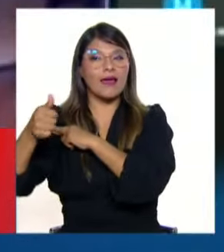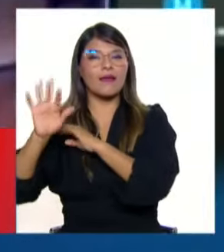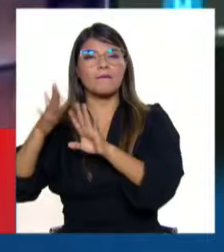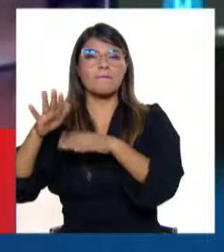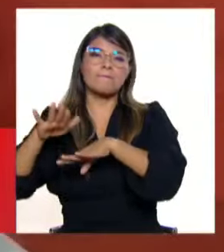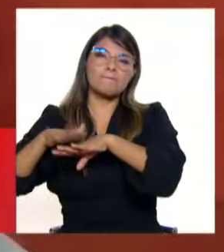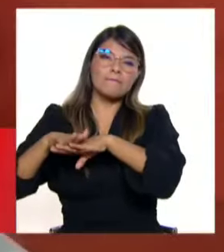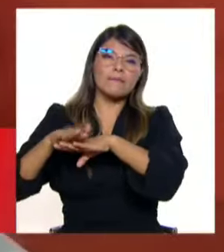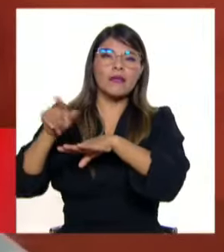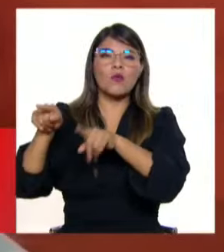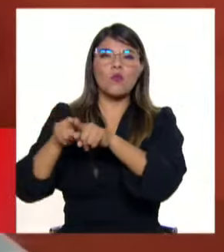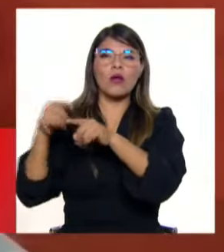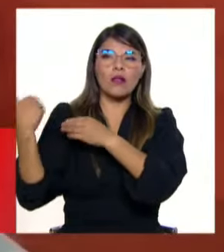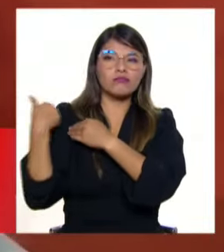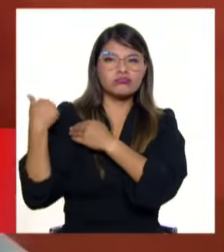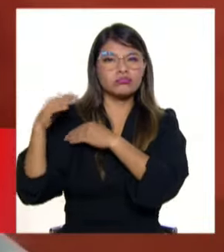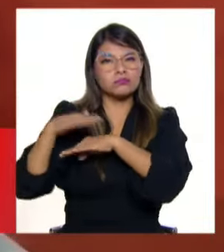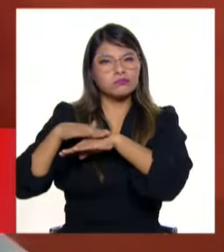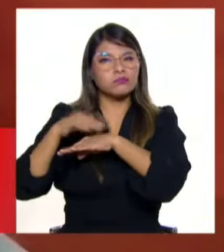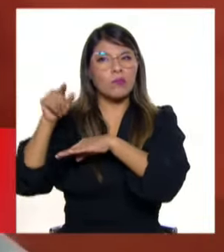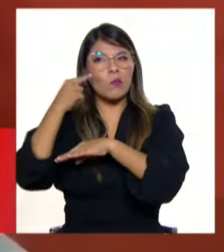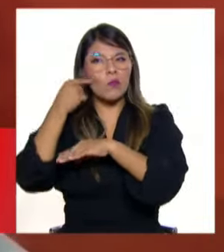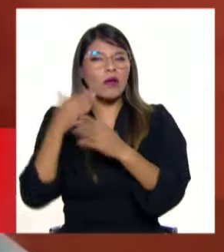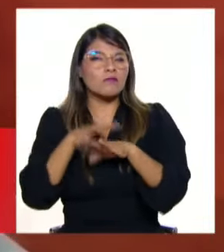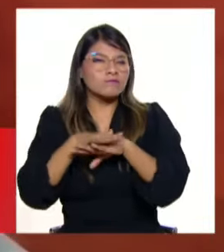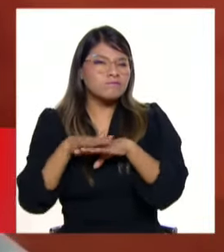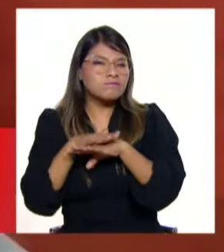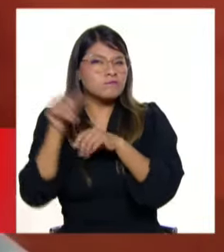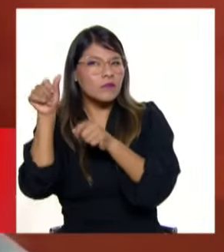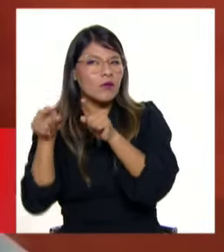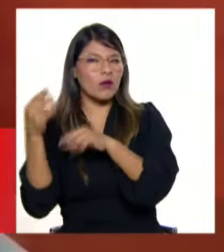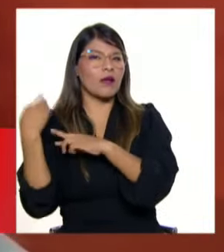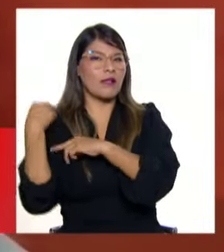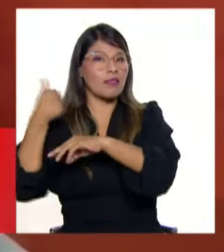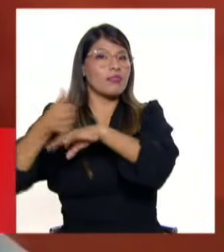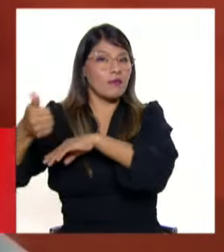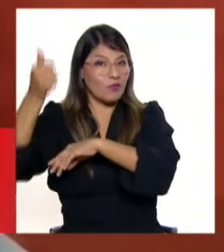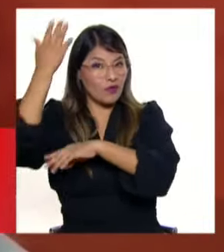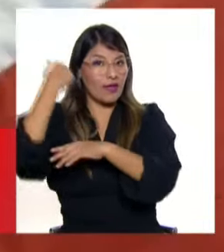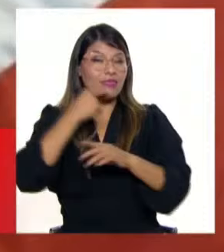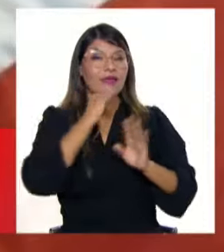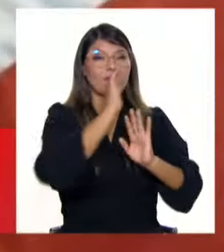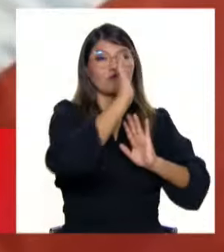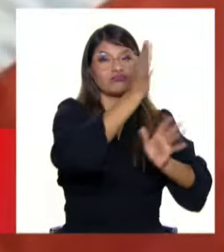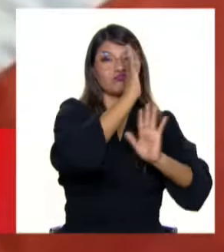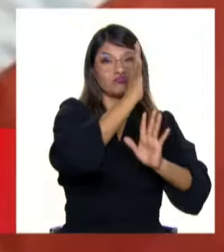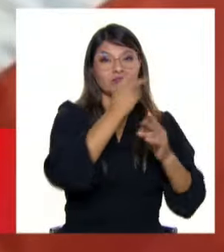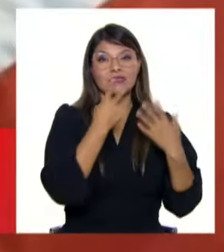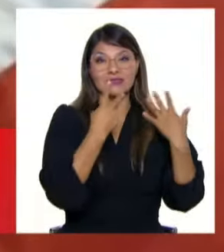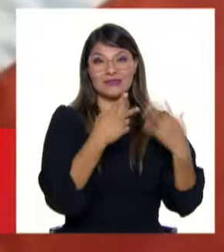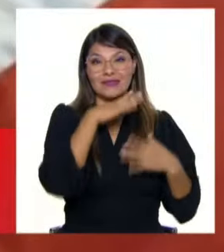rebelión por el fallido intento de golpe de Estado de diciembre del 2022. La reunión en cuestión